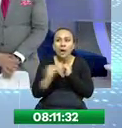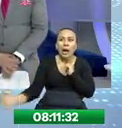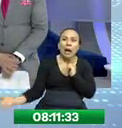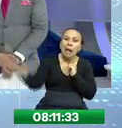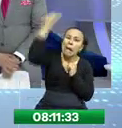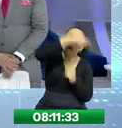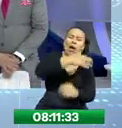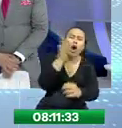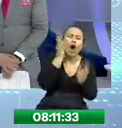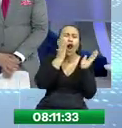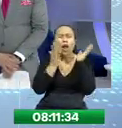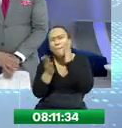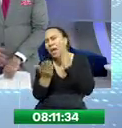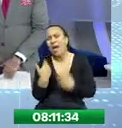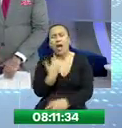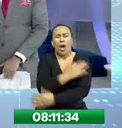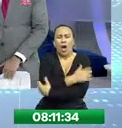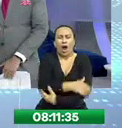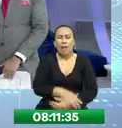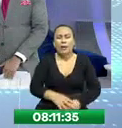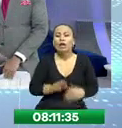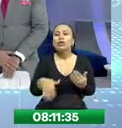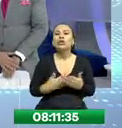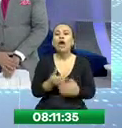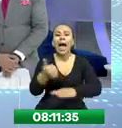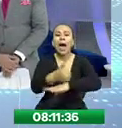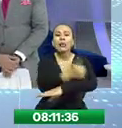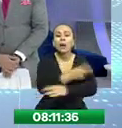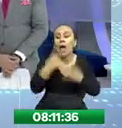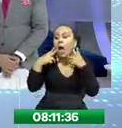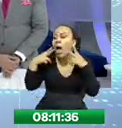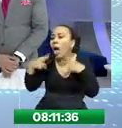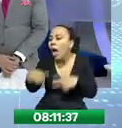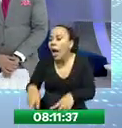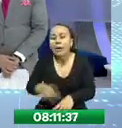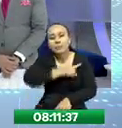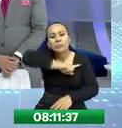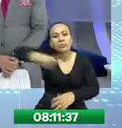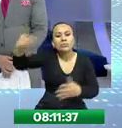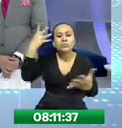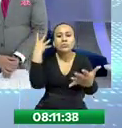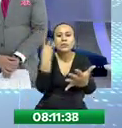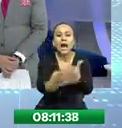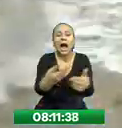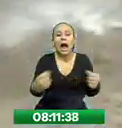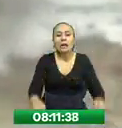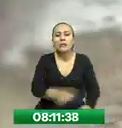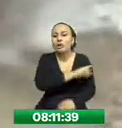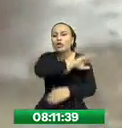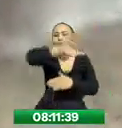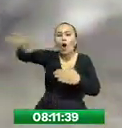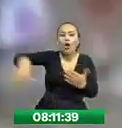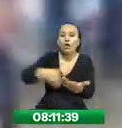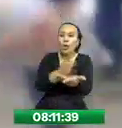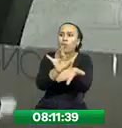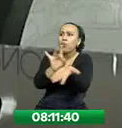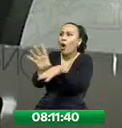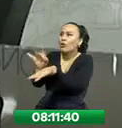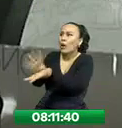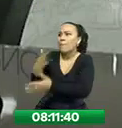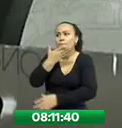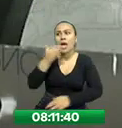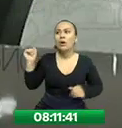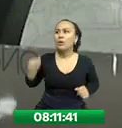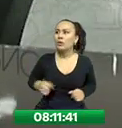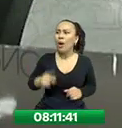el intendente, ha estado todas las autoridades, estamos viendo. La policía, alcahuetes, la policía. Deben estar en la cárcel todos. Qué bárbaro. Es una cosa de